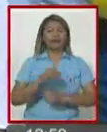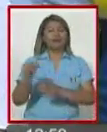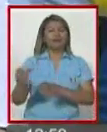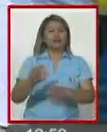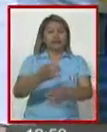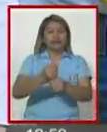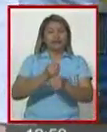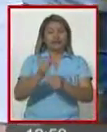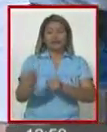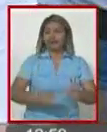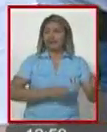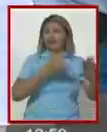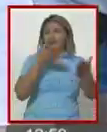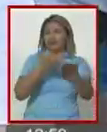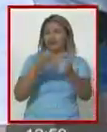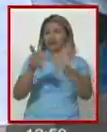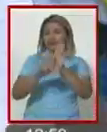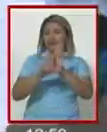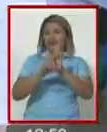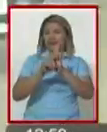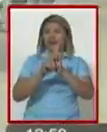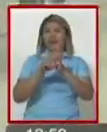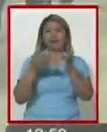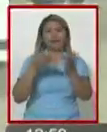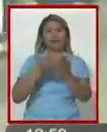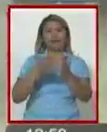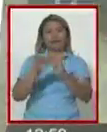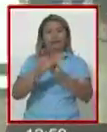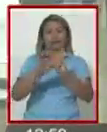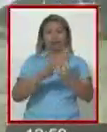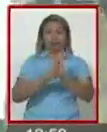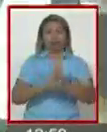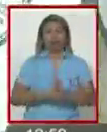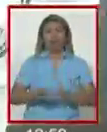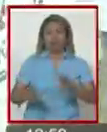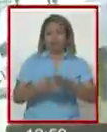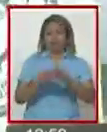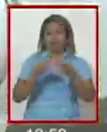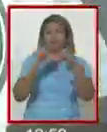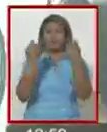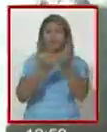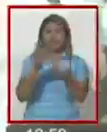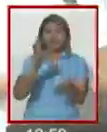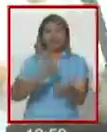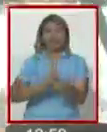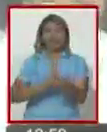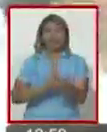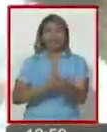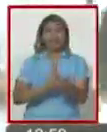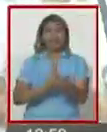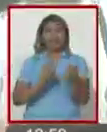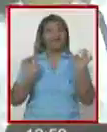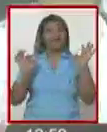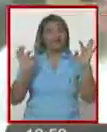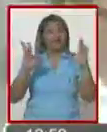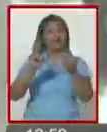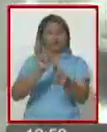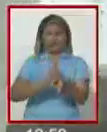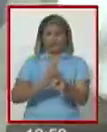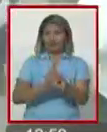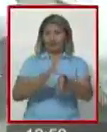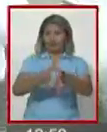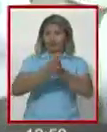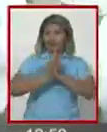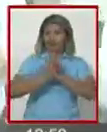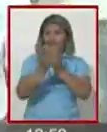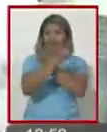en contra de la ley la constitución política del estado a esta movilización se sumó el sector médico el cual asistirá con la mayor cantidad de integrantes